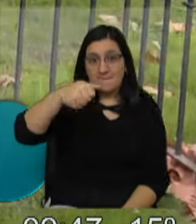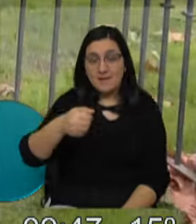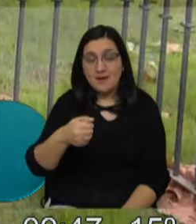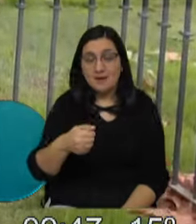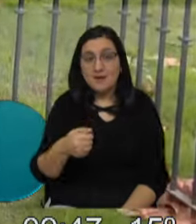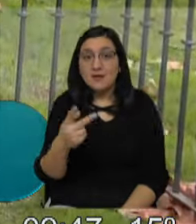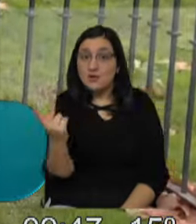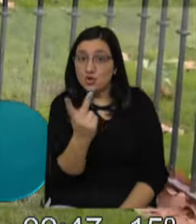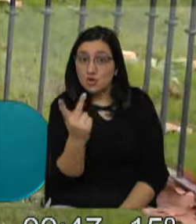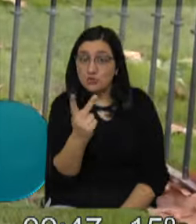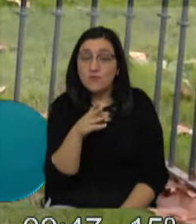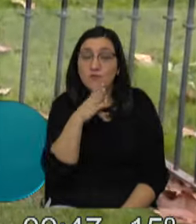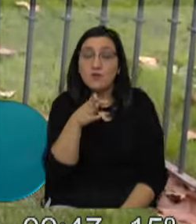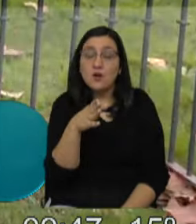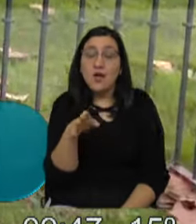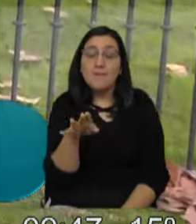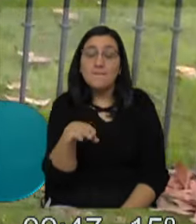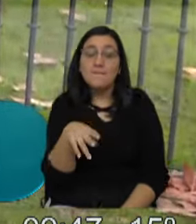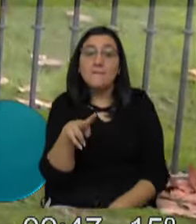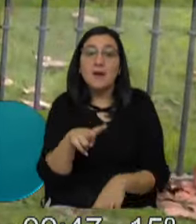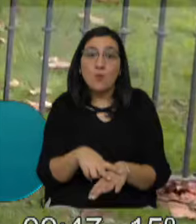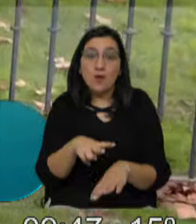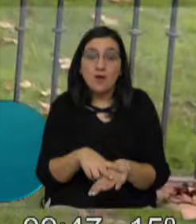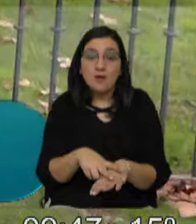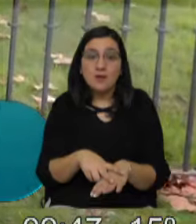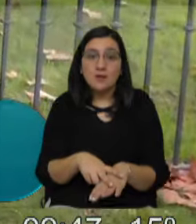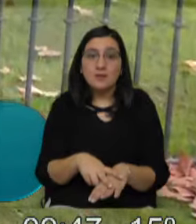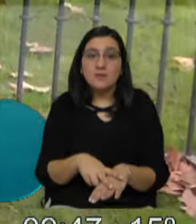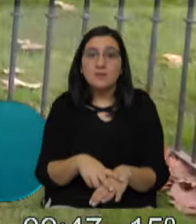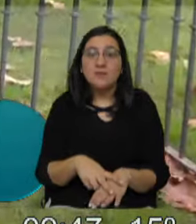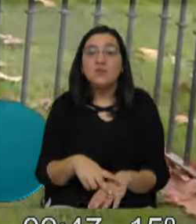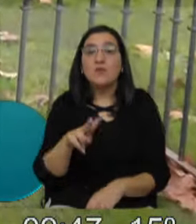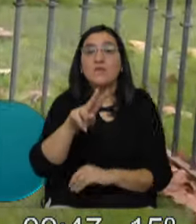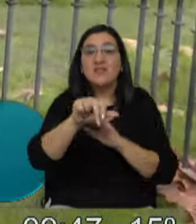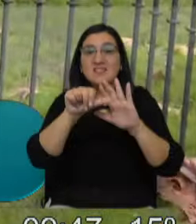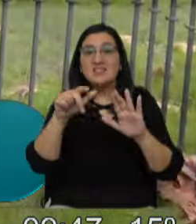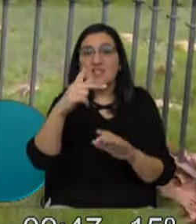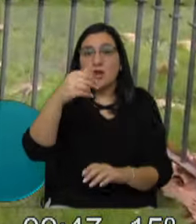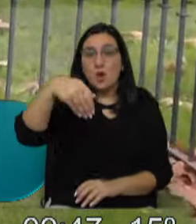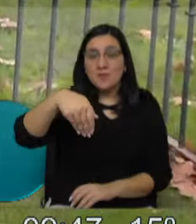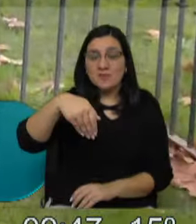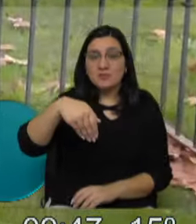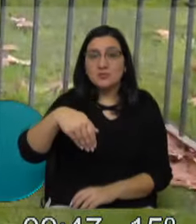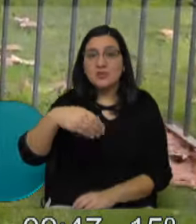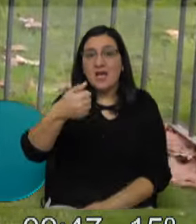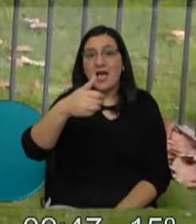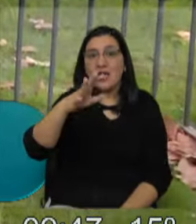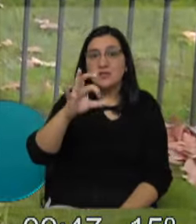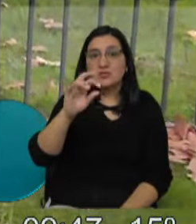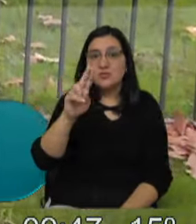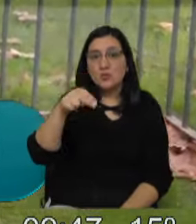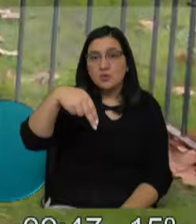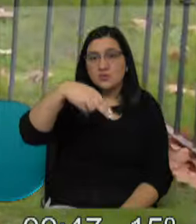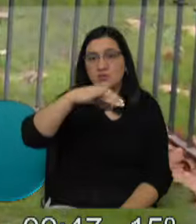Ancina, estuvieron en Asunción del Paraguay. Lo cierto es que estuvieron a 26 kilómetros, digamos, de Asunción del Paraguay. No es el